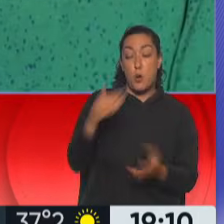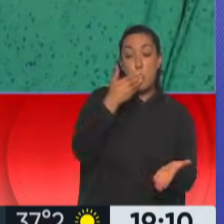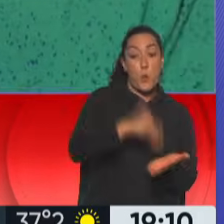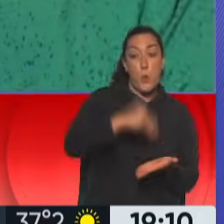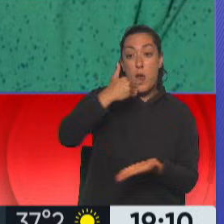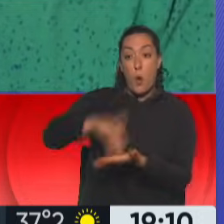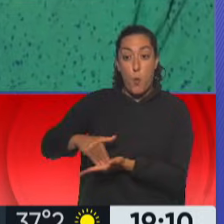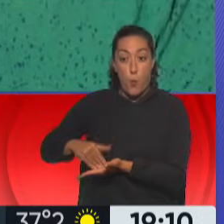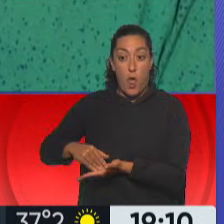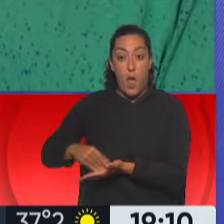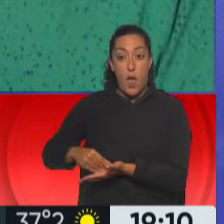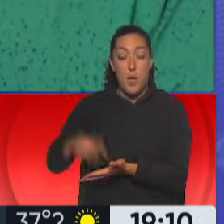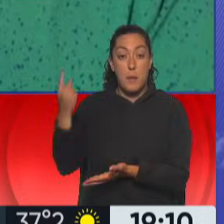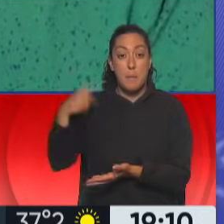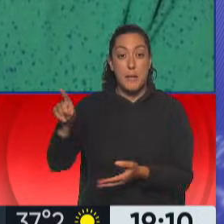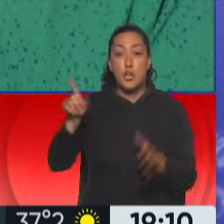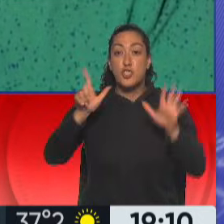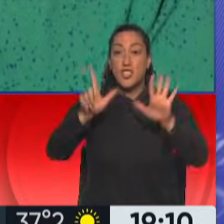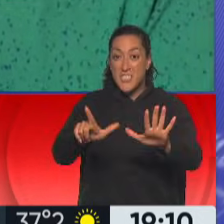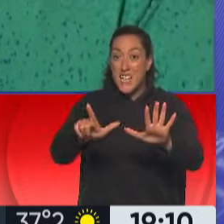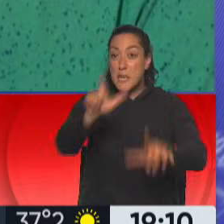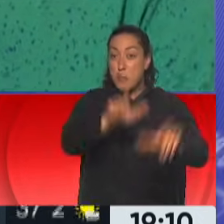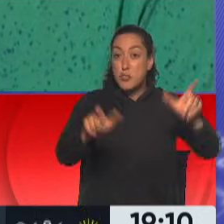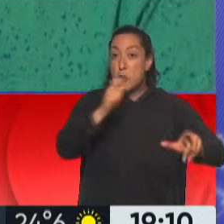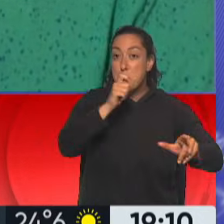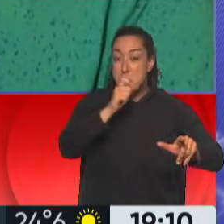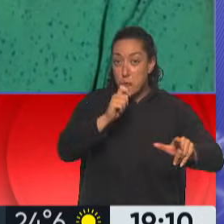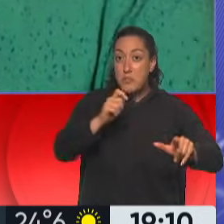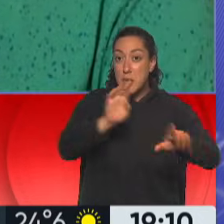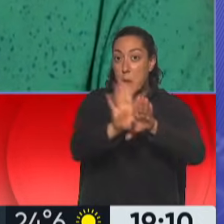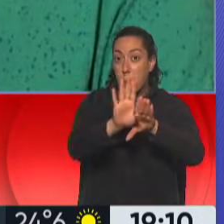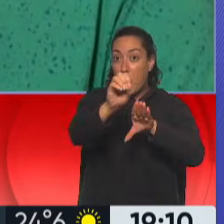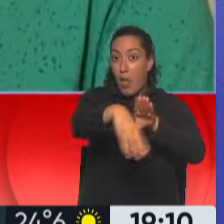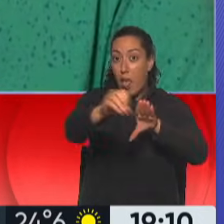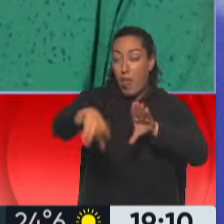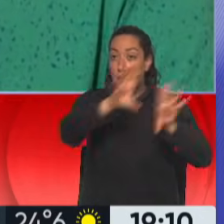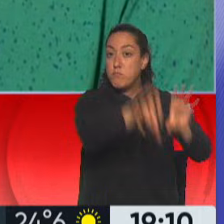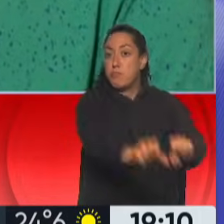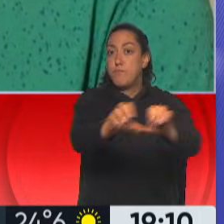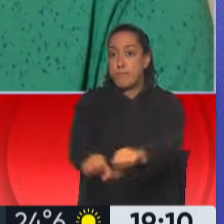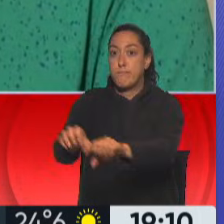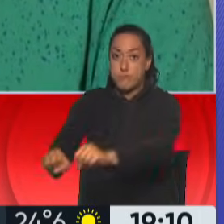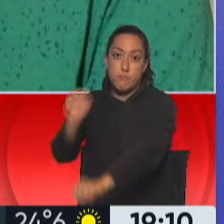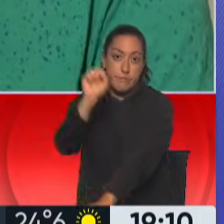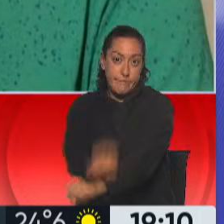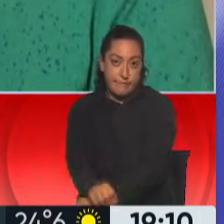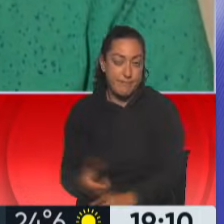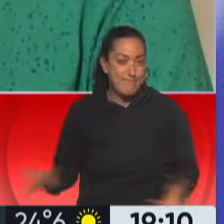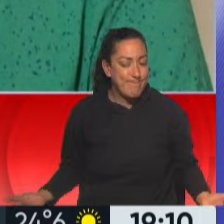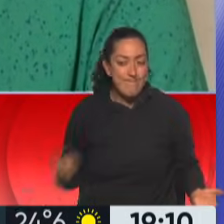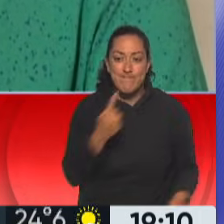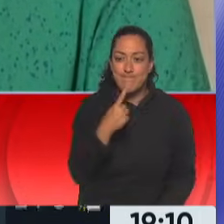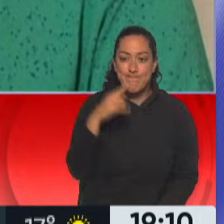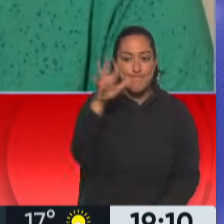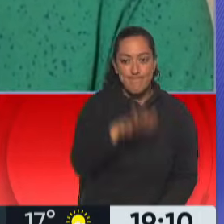y están apresando 7 periodistas en la puerta. No sabemos, es que todo es incierto.